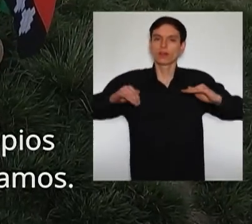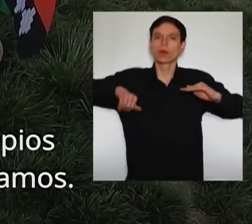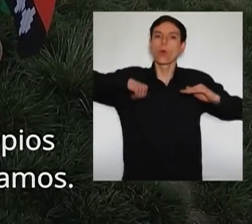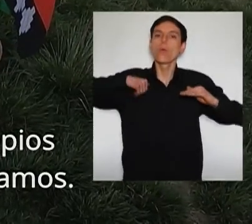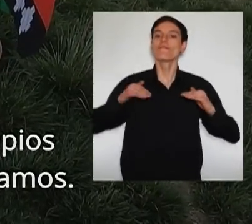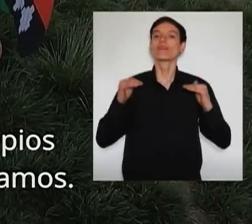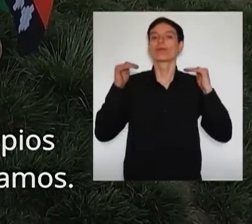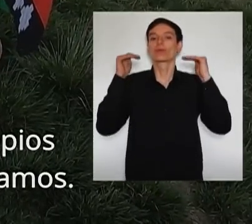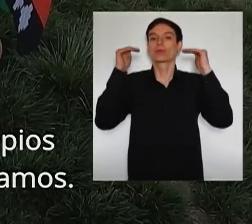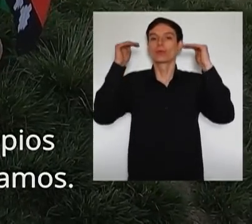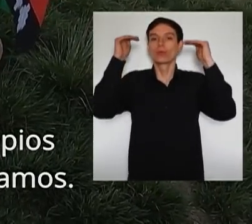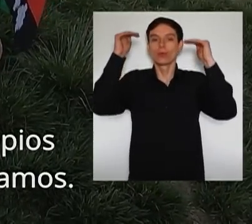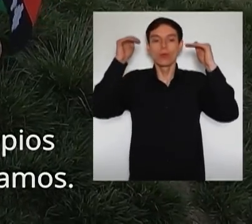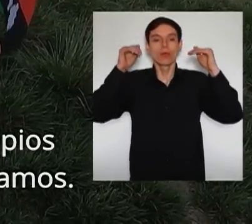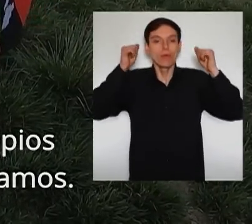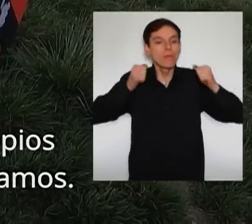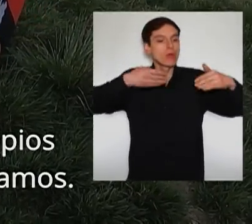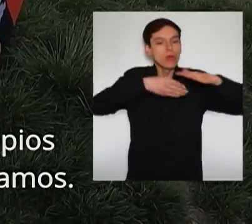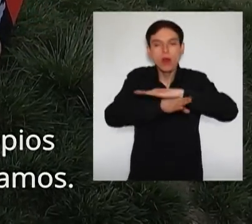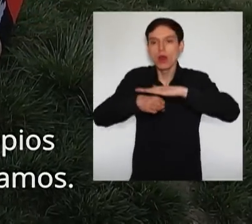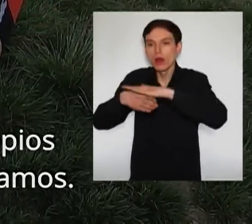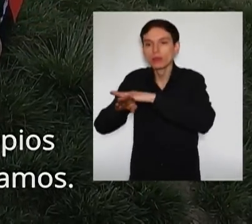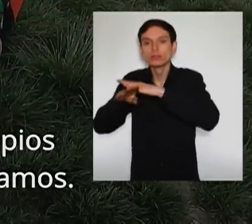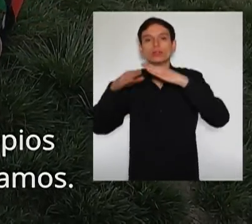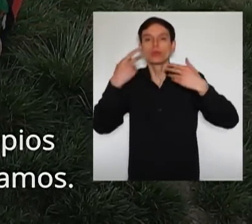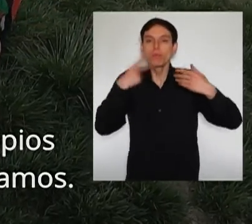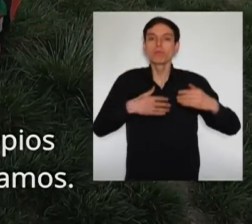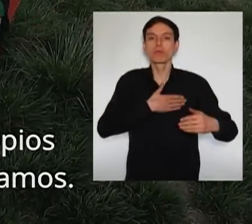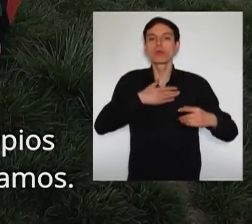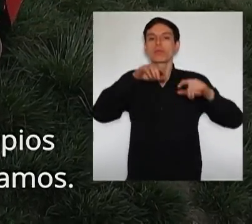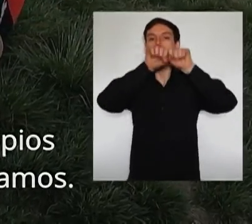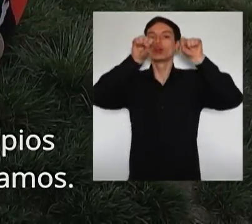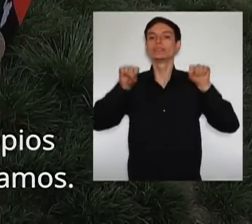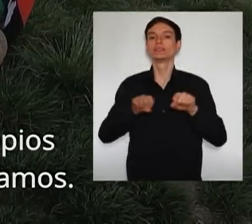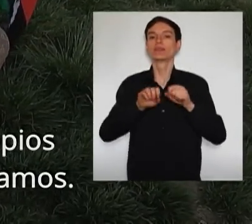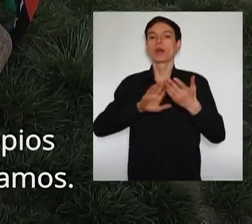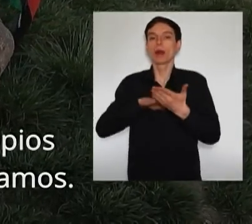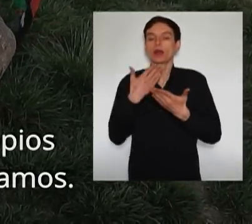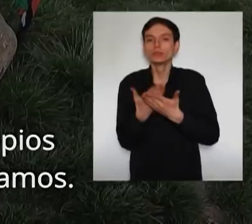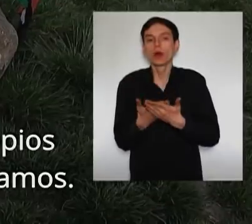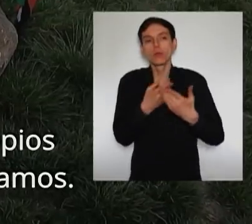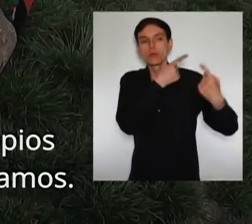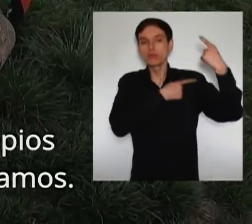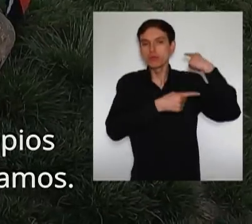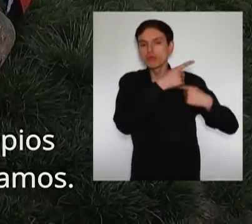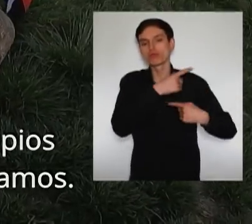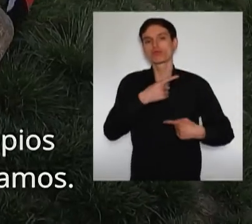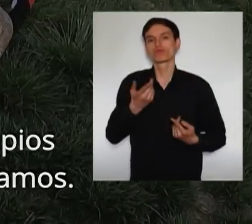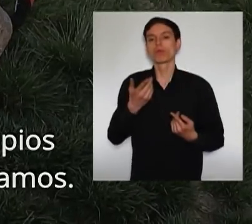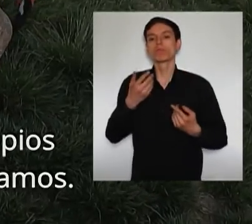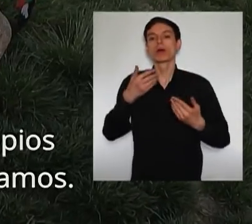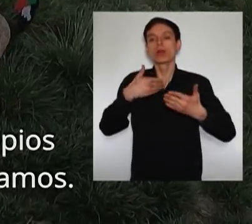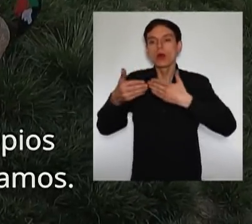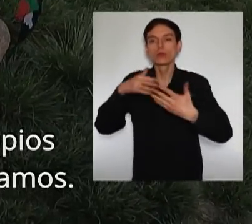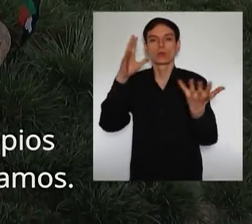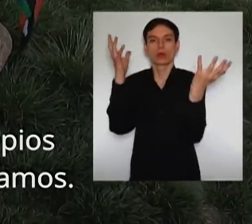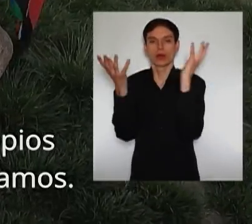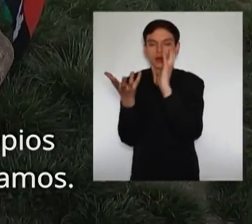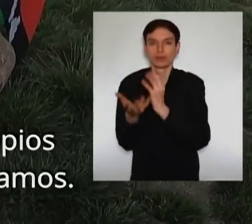Por una infancia, juventud, acceso a nuestros propios sistemas médicos, biodiversidad,